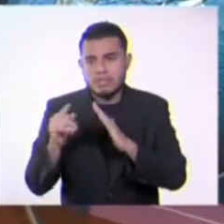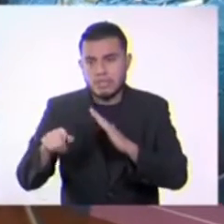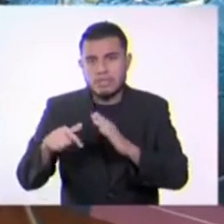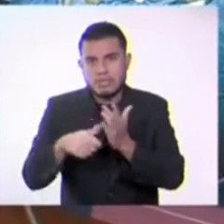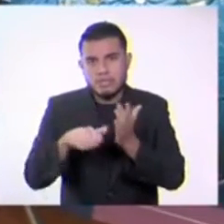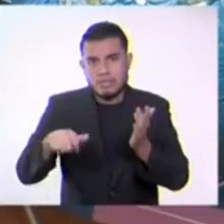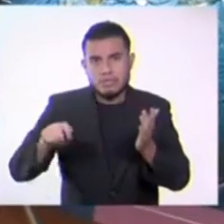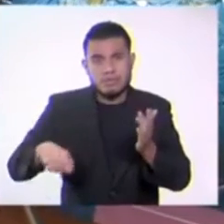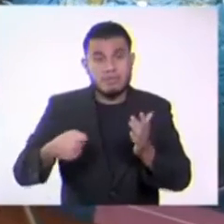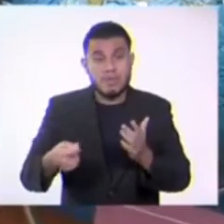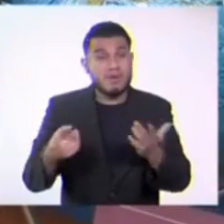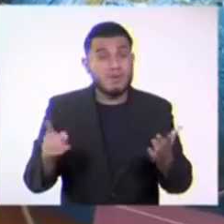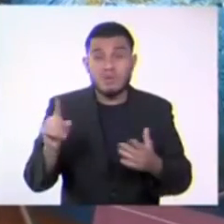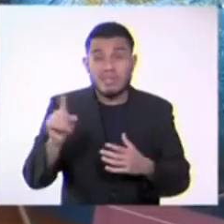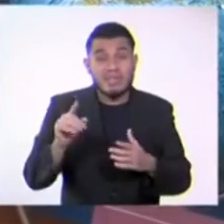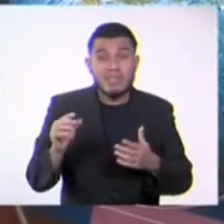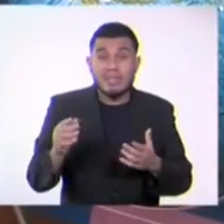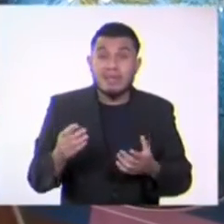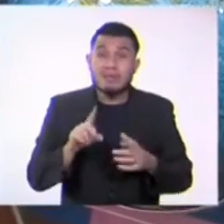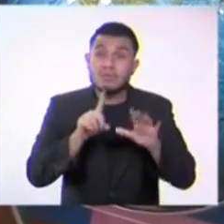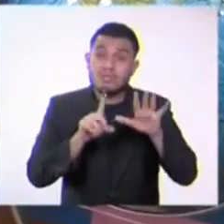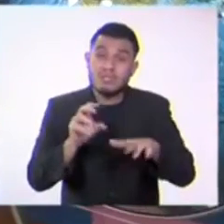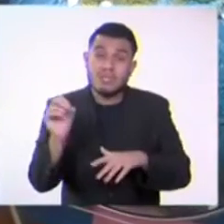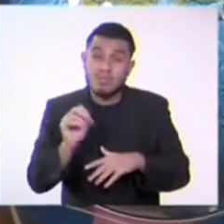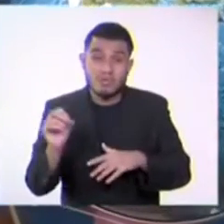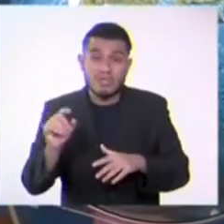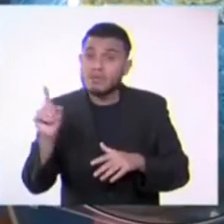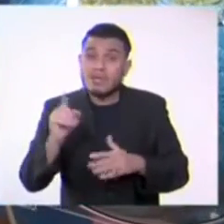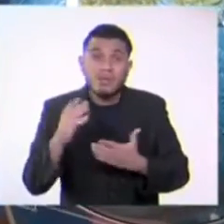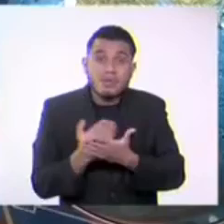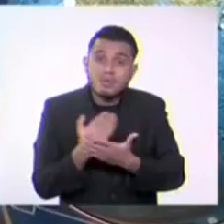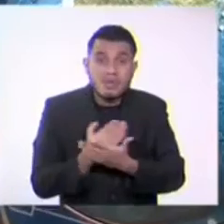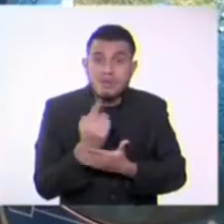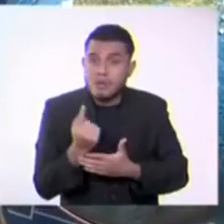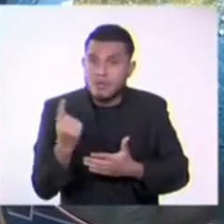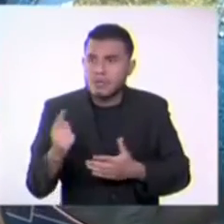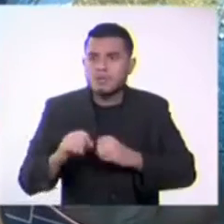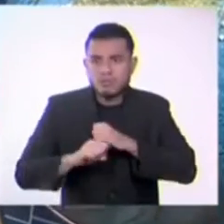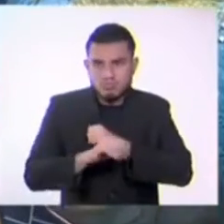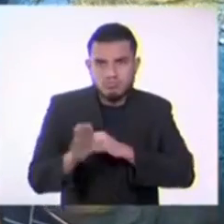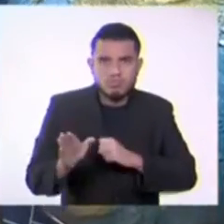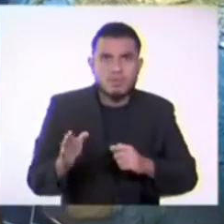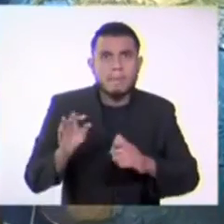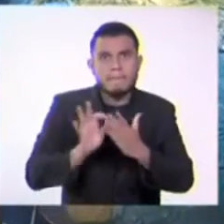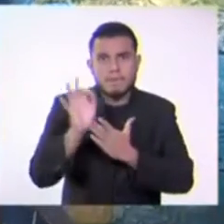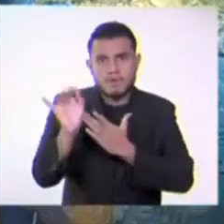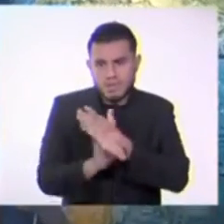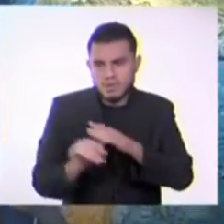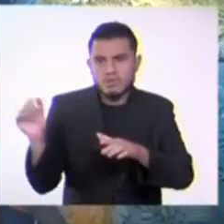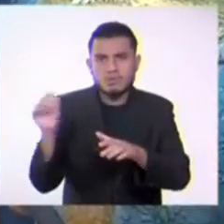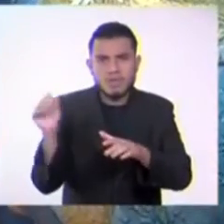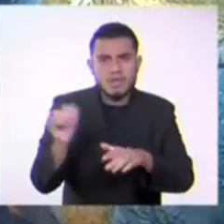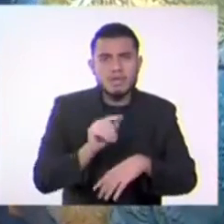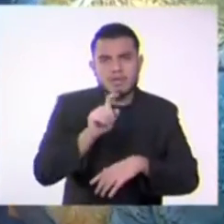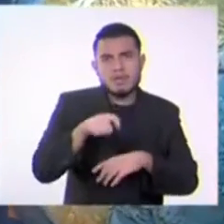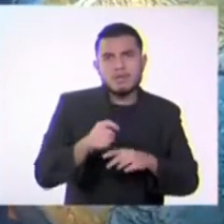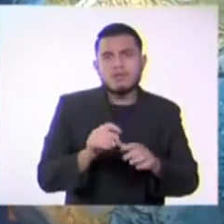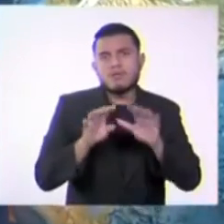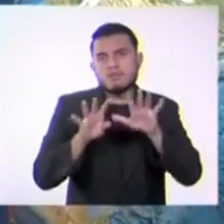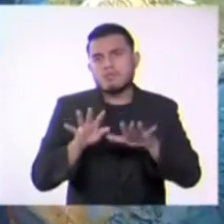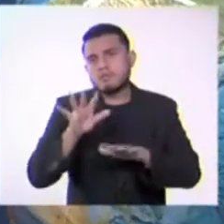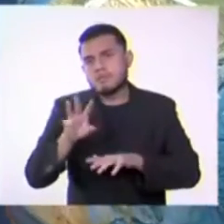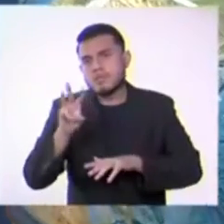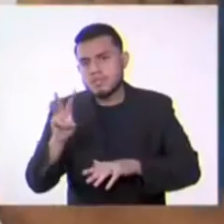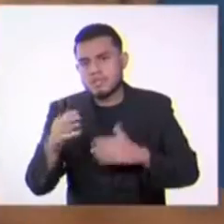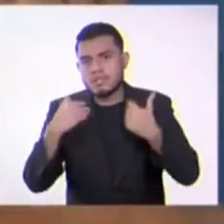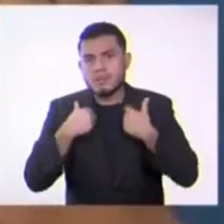60% de analfabetismo. Entonces, también se impulsaron proyectos educativos. Muy bien, y en 1953 tenemos el